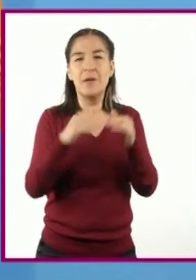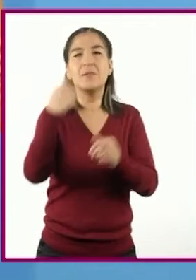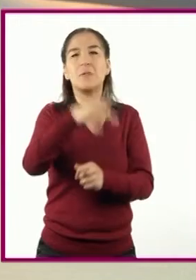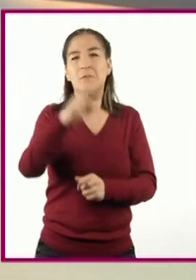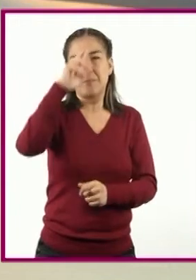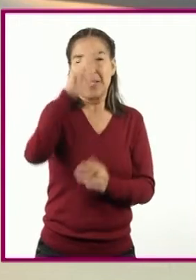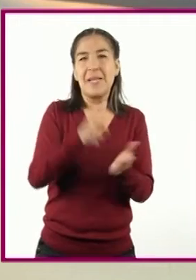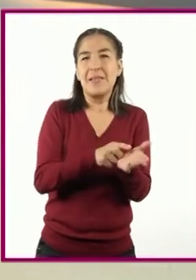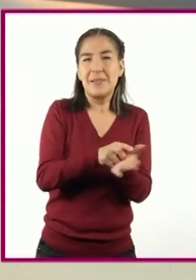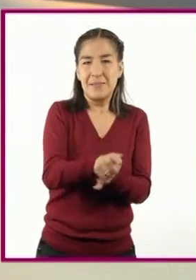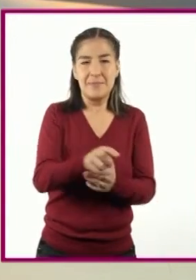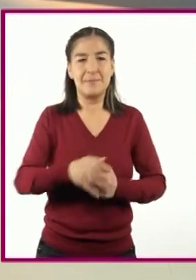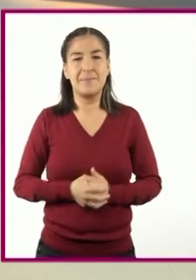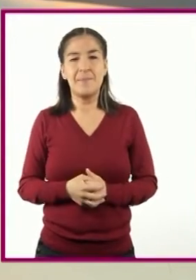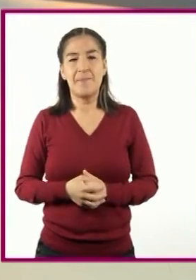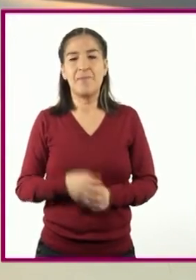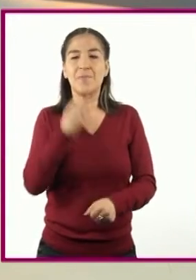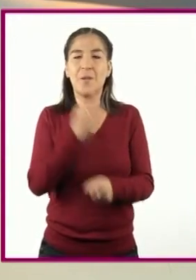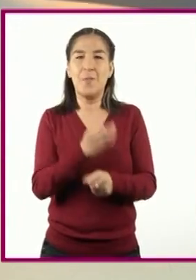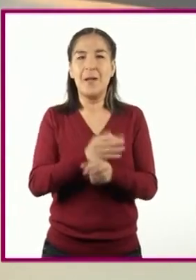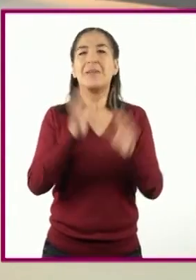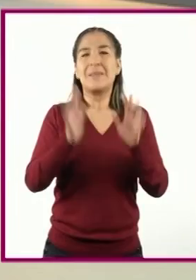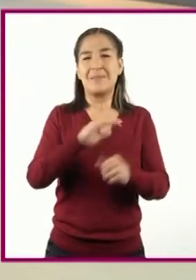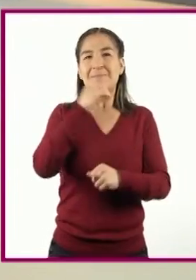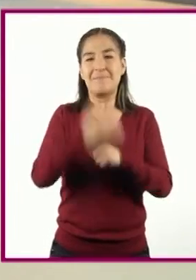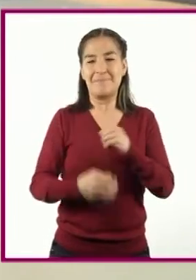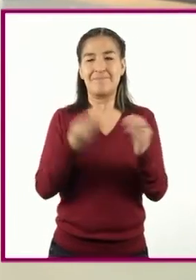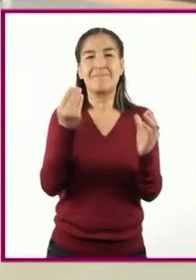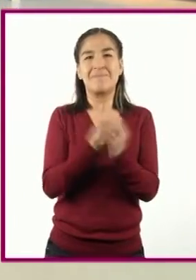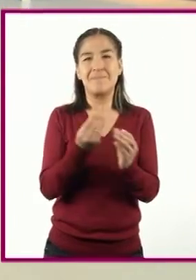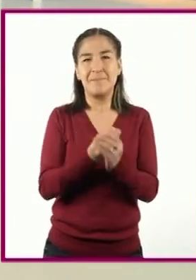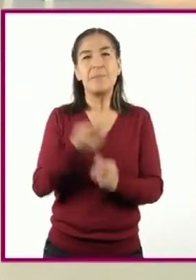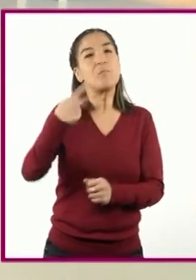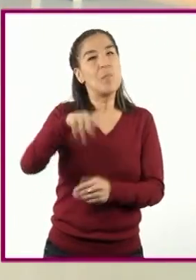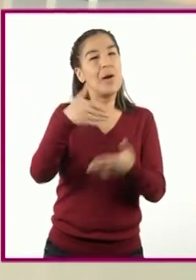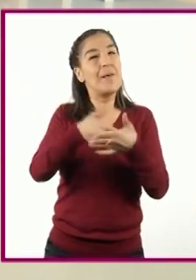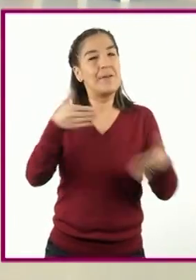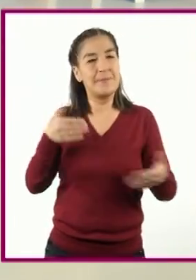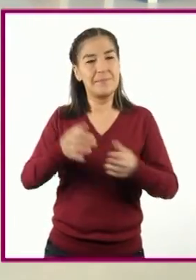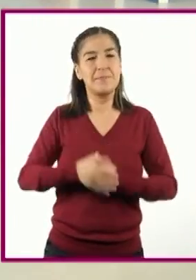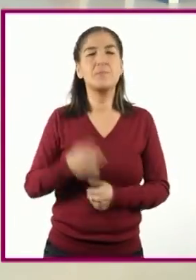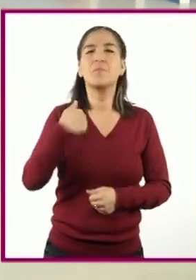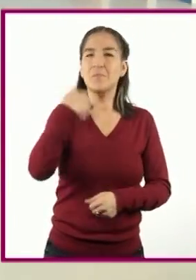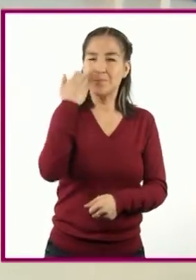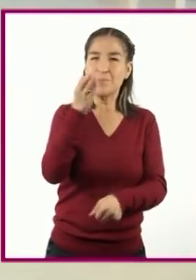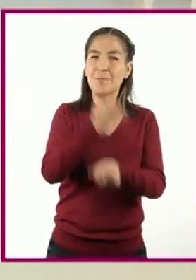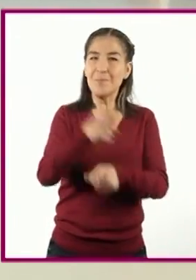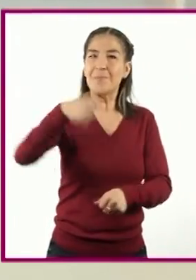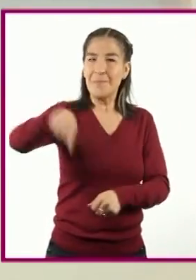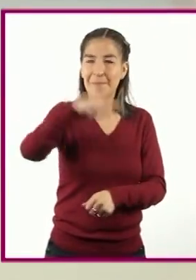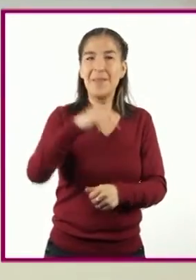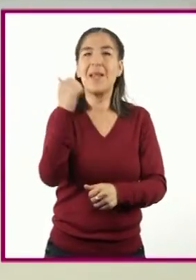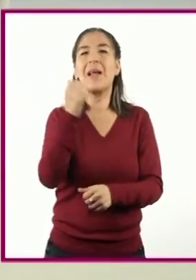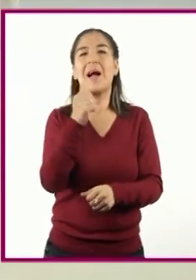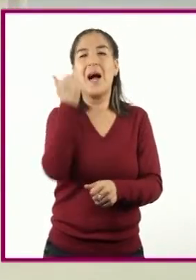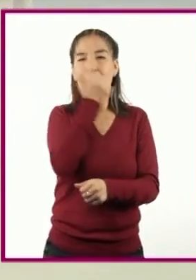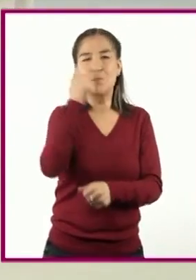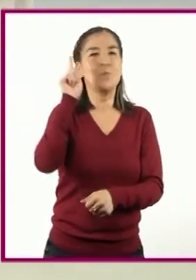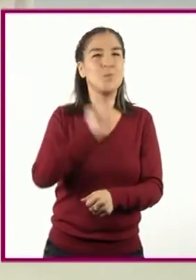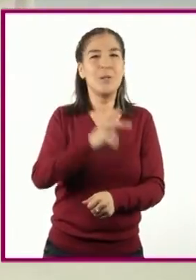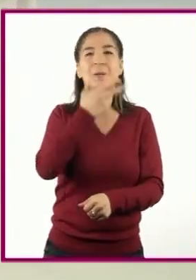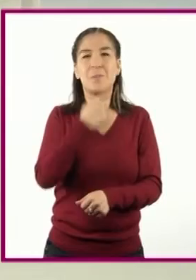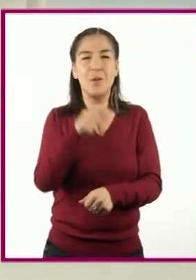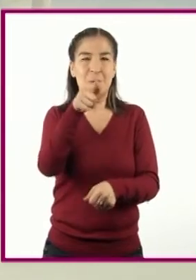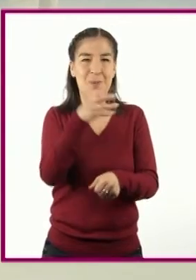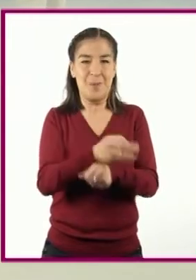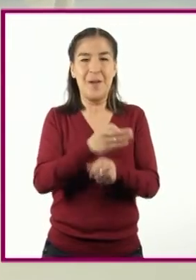derechos. Estamos por concluir nuestra sesión, pero antes quiero invitar a las alumnas y alumnos que